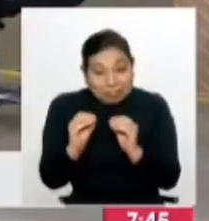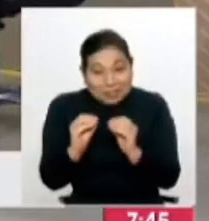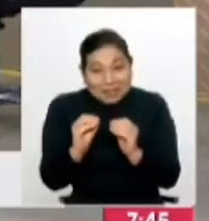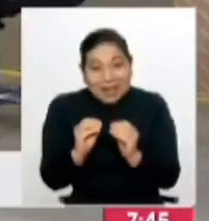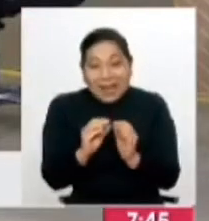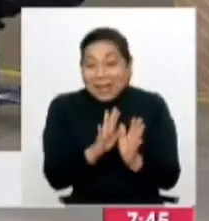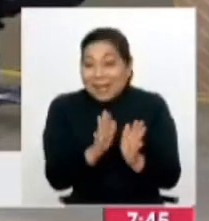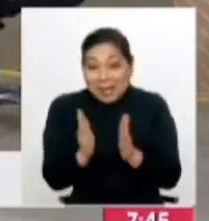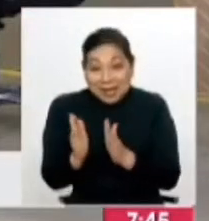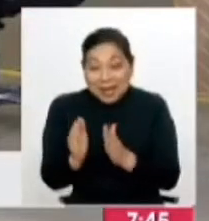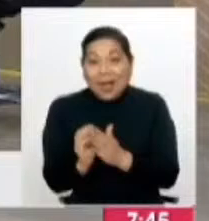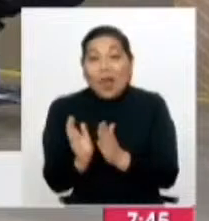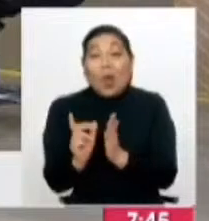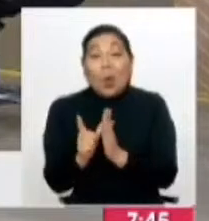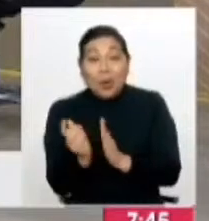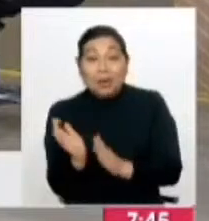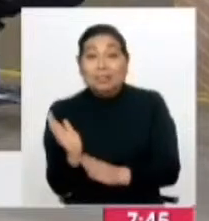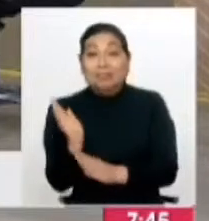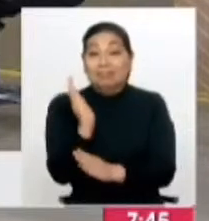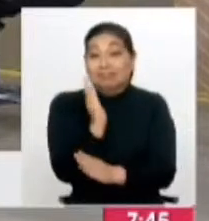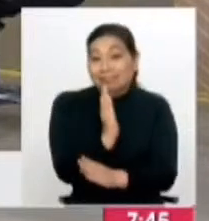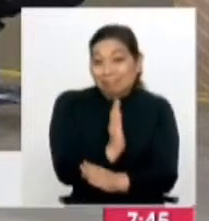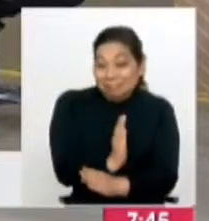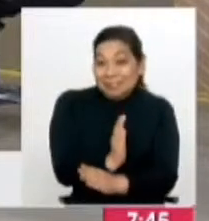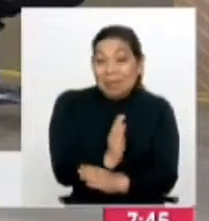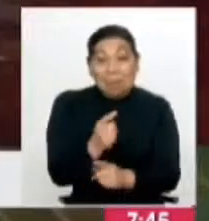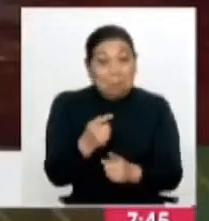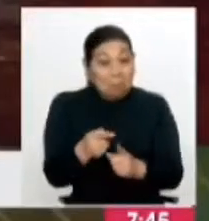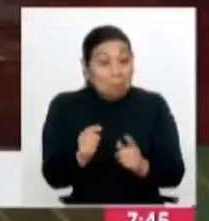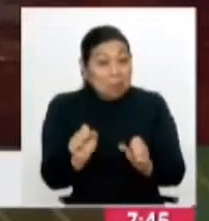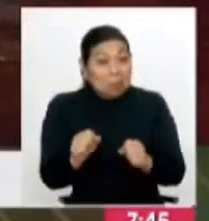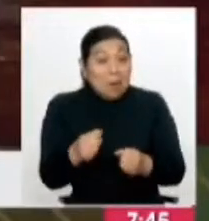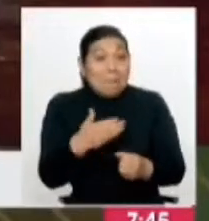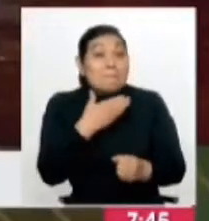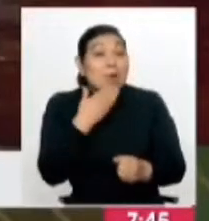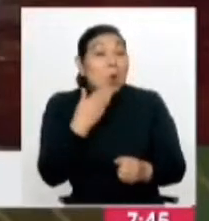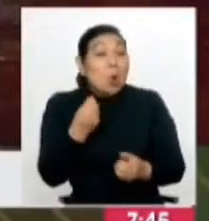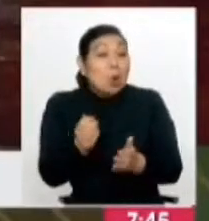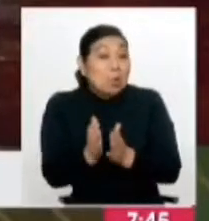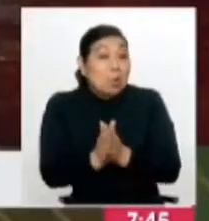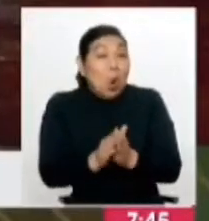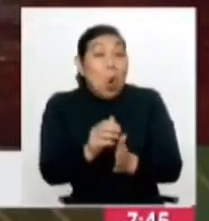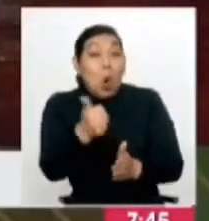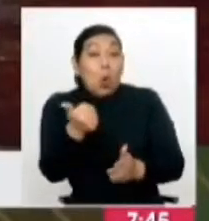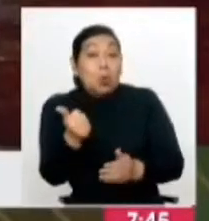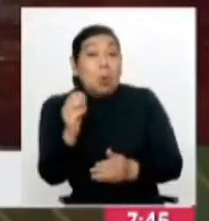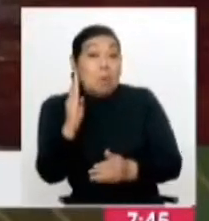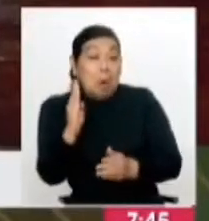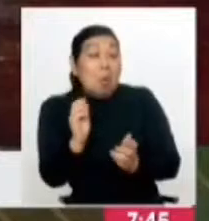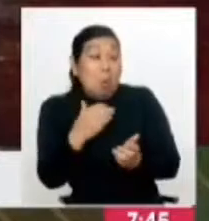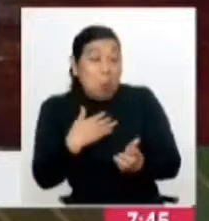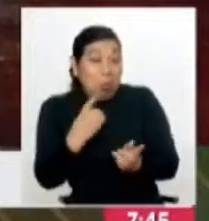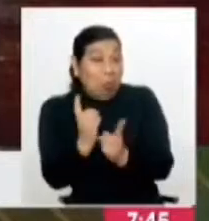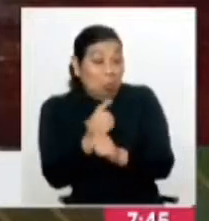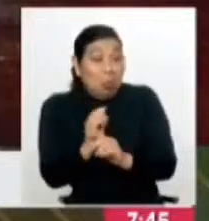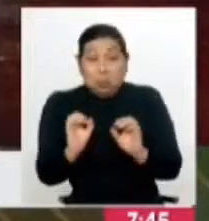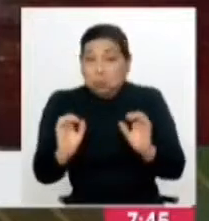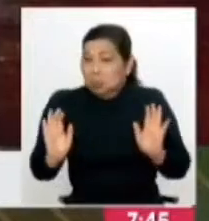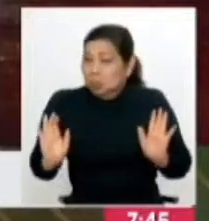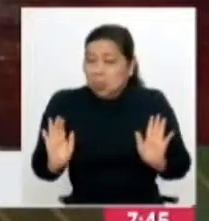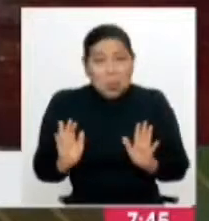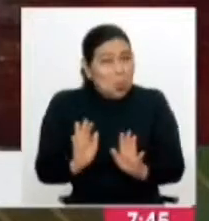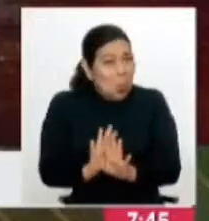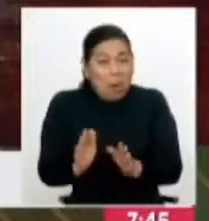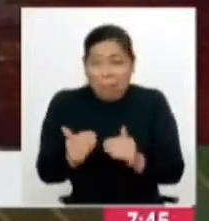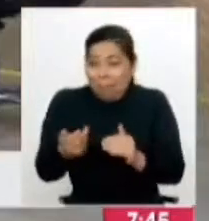los formamos, los incluimos, y luego, si finalmente ese cliente puede obtener mejores beneficios en la banca privada, claro, bienvenido sea, ¿no? Bueno, la banca va